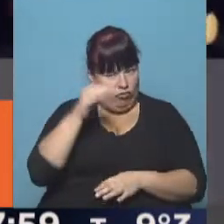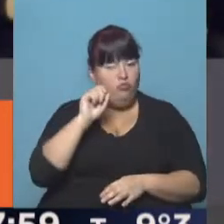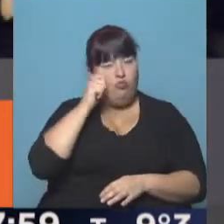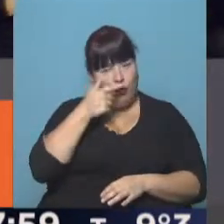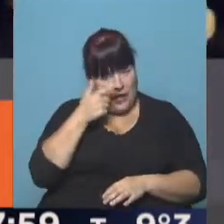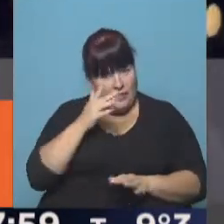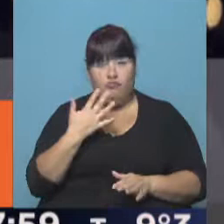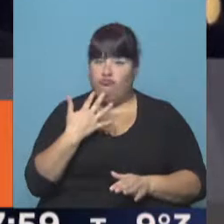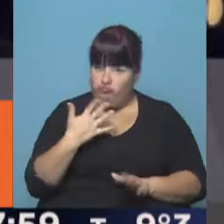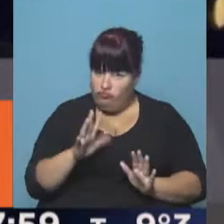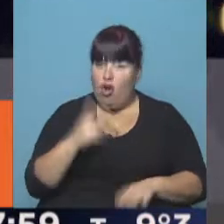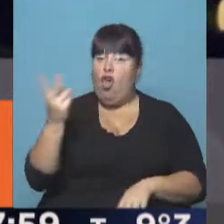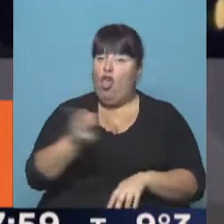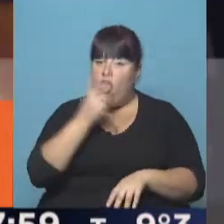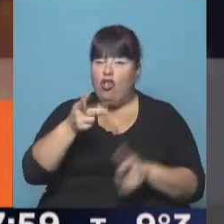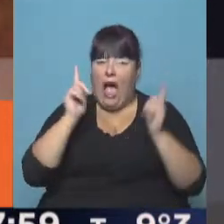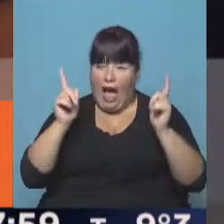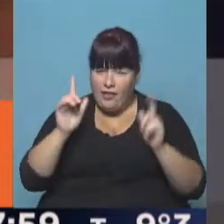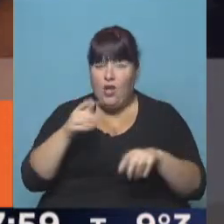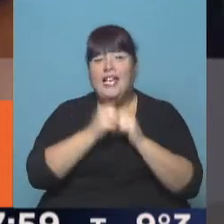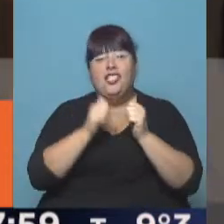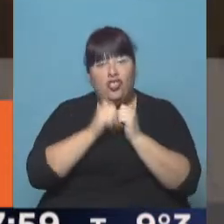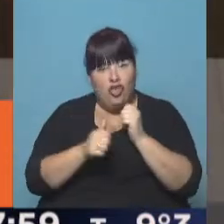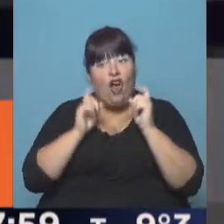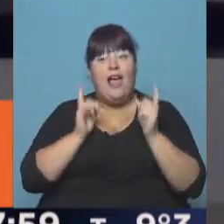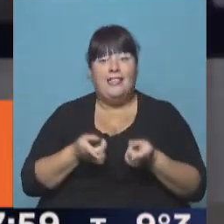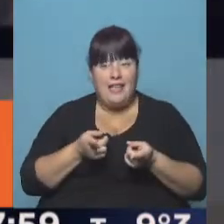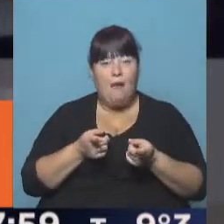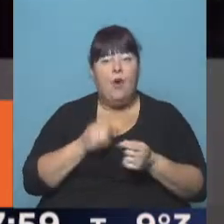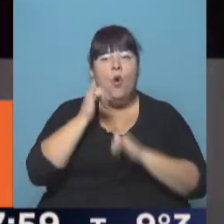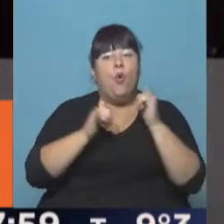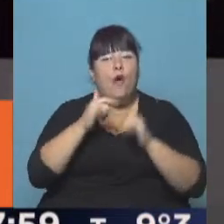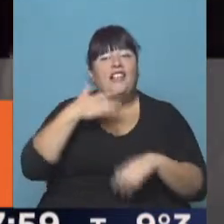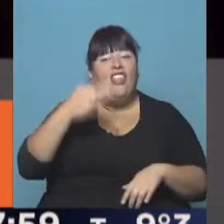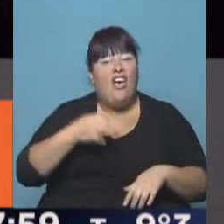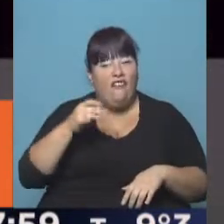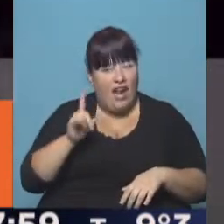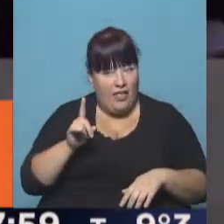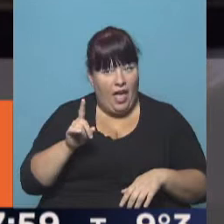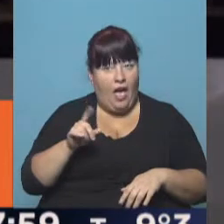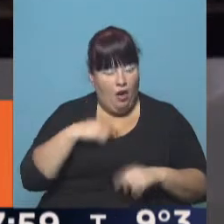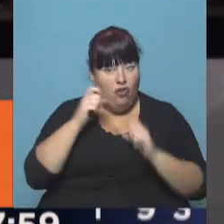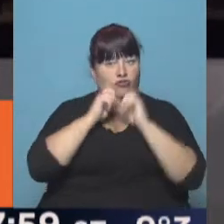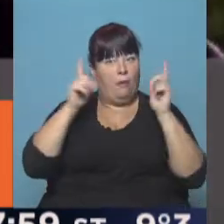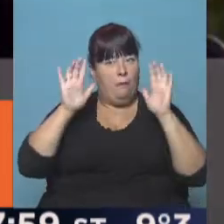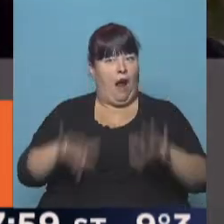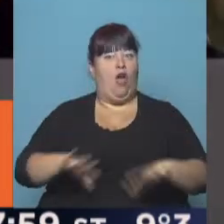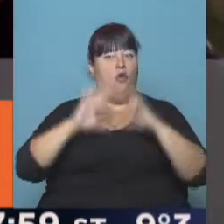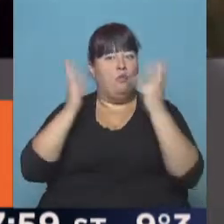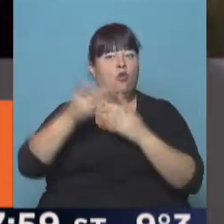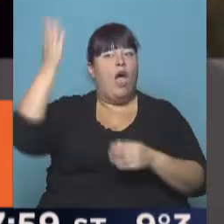Interesante, atractiva, dos horas de aventuras y en una historia que además está basada en un caso real que sorprendió y conmovió al mundo